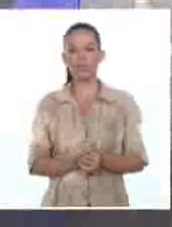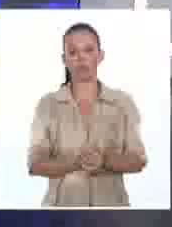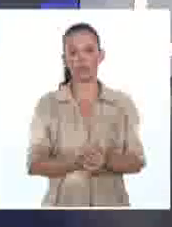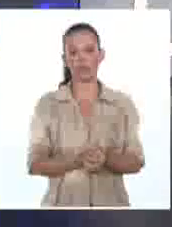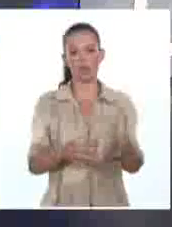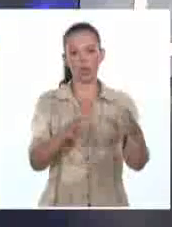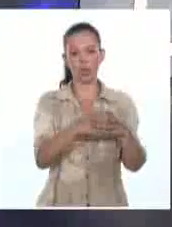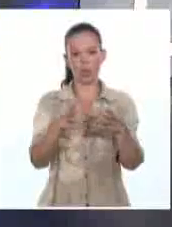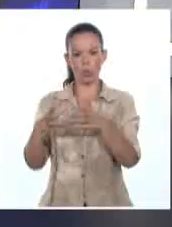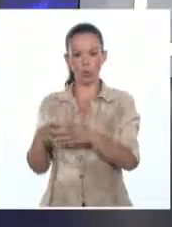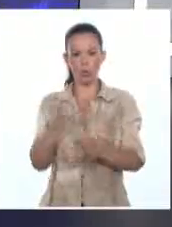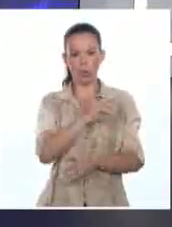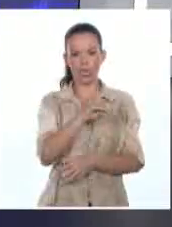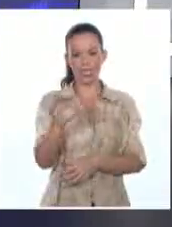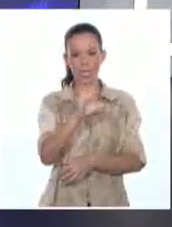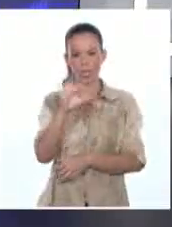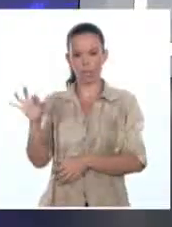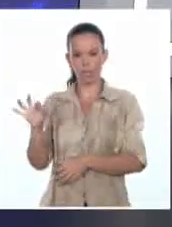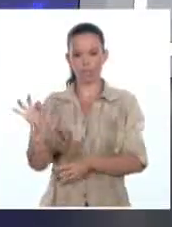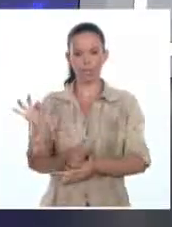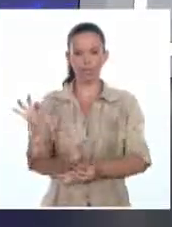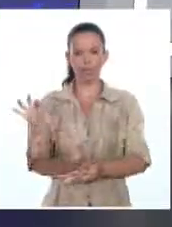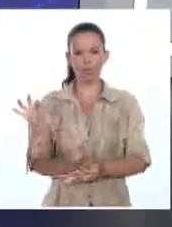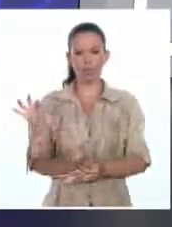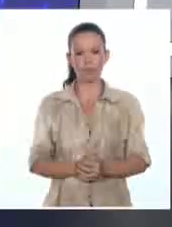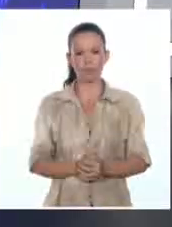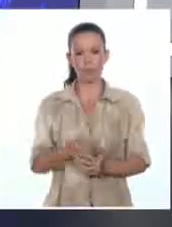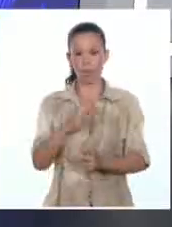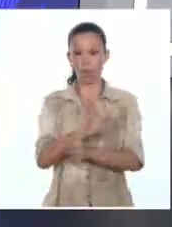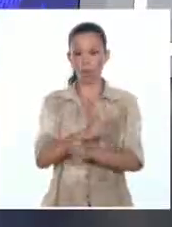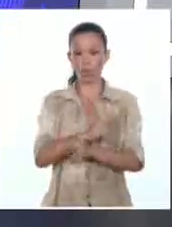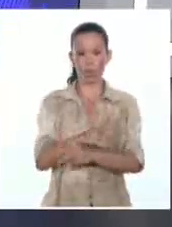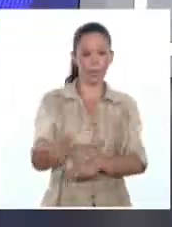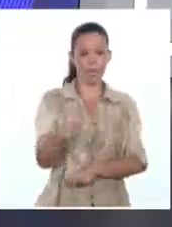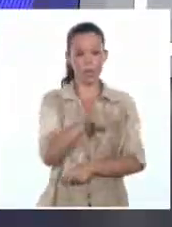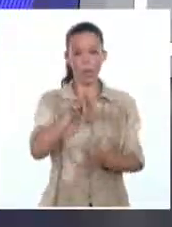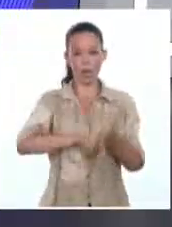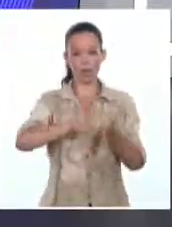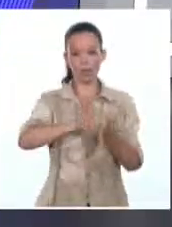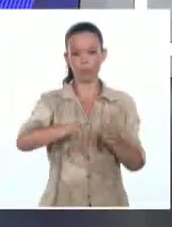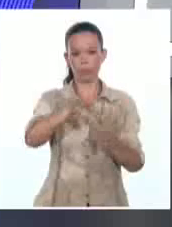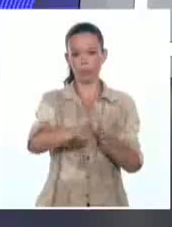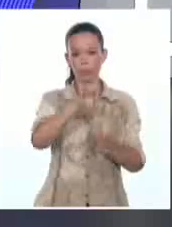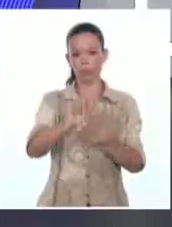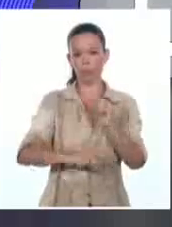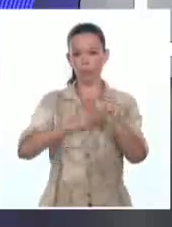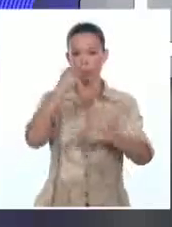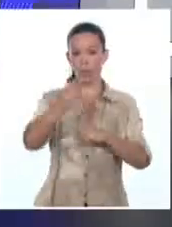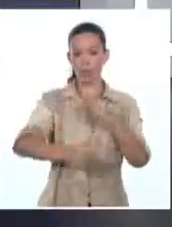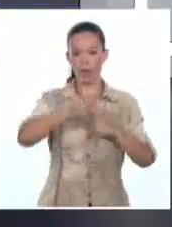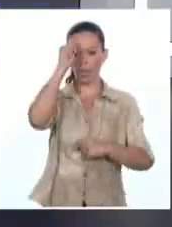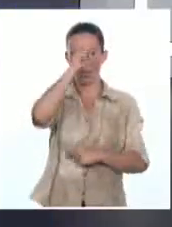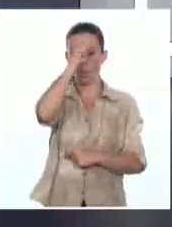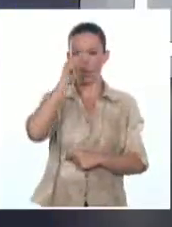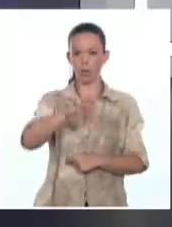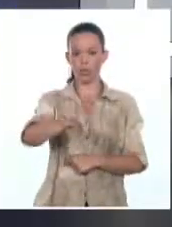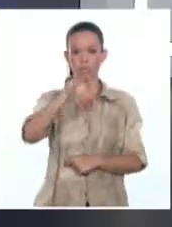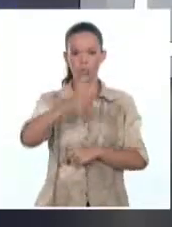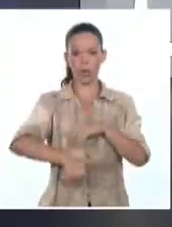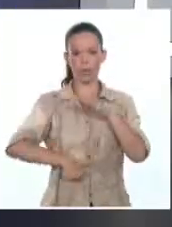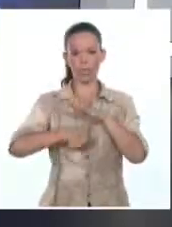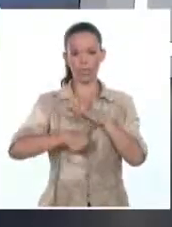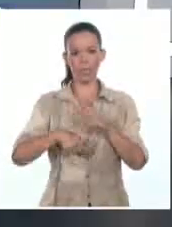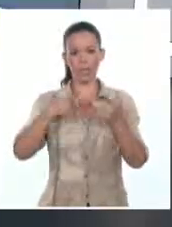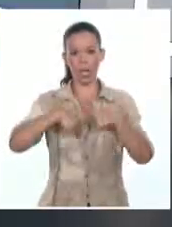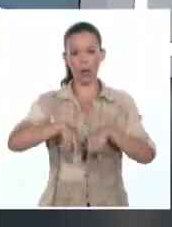habitantes. Y Guatemala celebrará igualmente elecciones presidenciales este domingo. Por ese motivo acaba de entrar en vigor la denominada